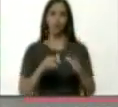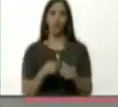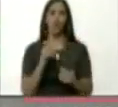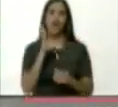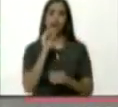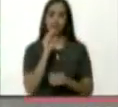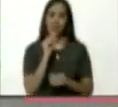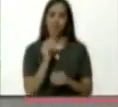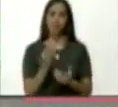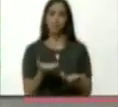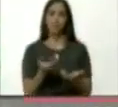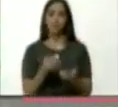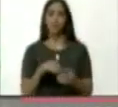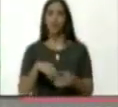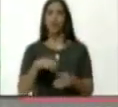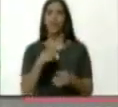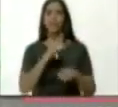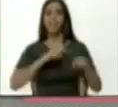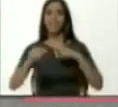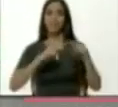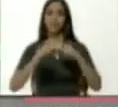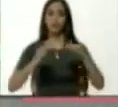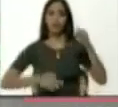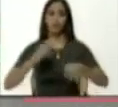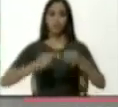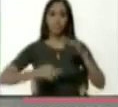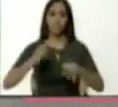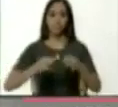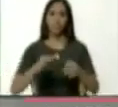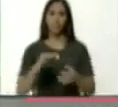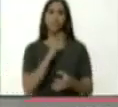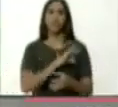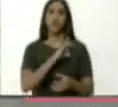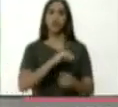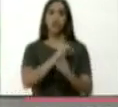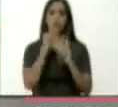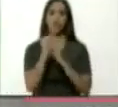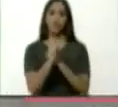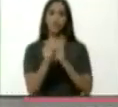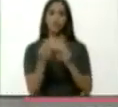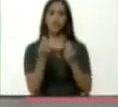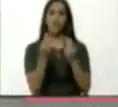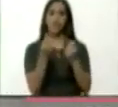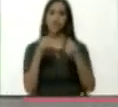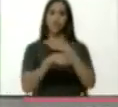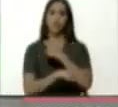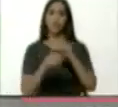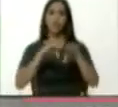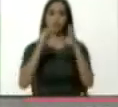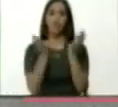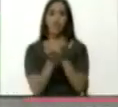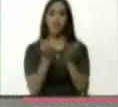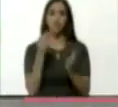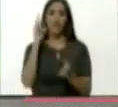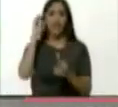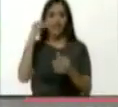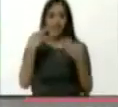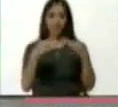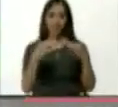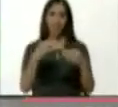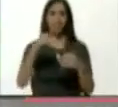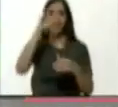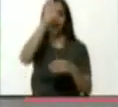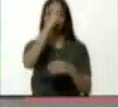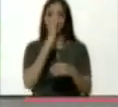Raúl Valle, director de Justicia Socioambiental del Fondo Mundial para la Naturaleza en Brasil. Él considera que se trata